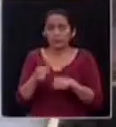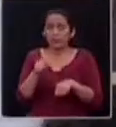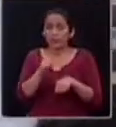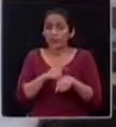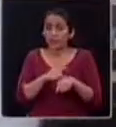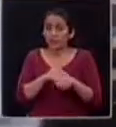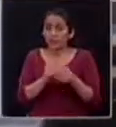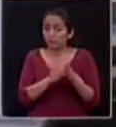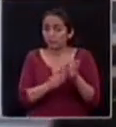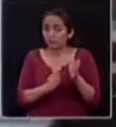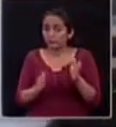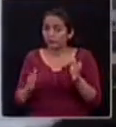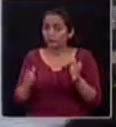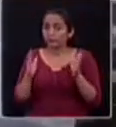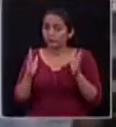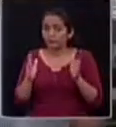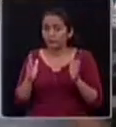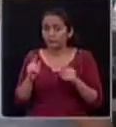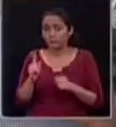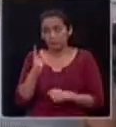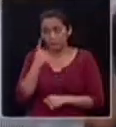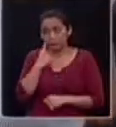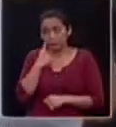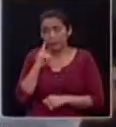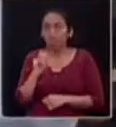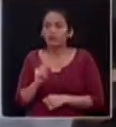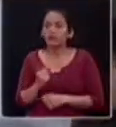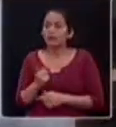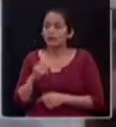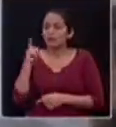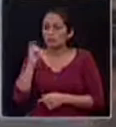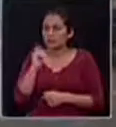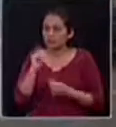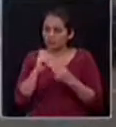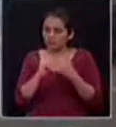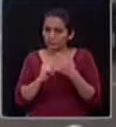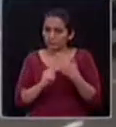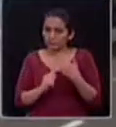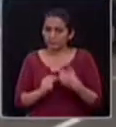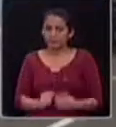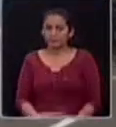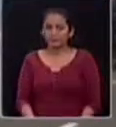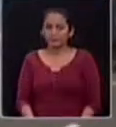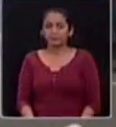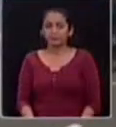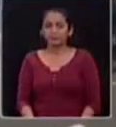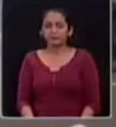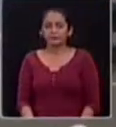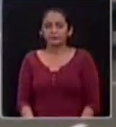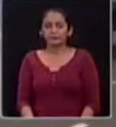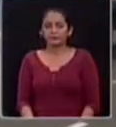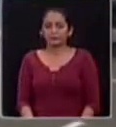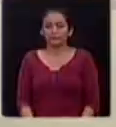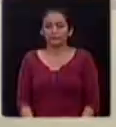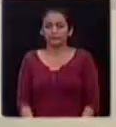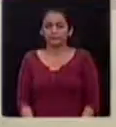hacen parte del proceso de cambio de este sistema de transporte público alternativo. Gilena Perlaza, Telerama Noticias. Bien.